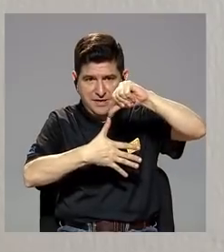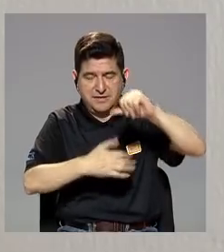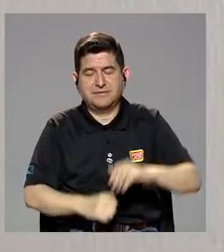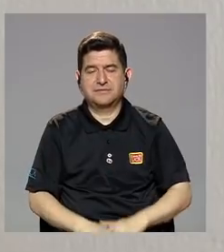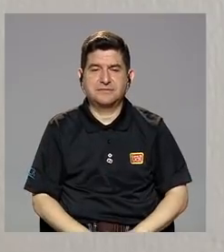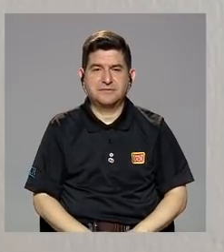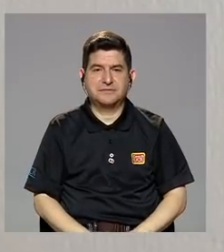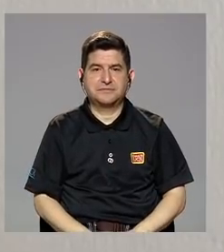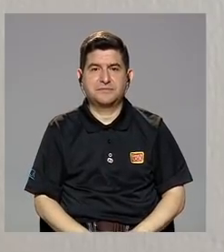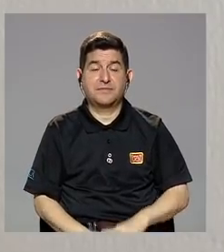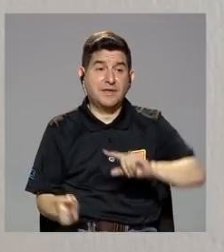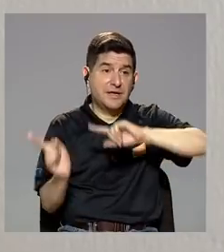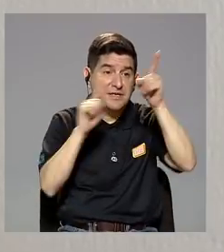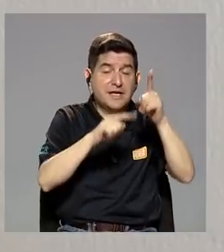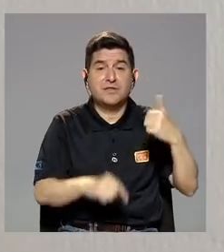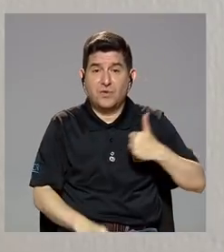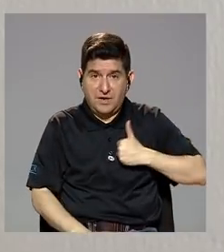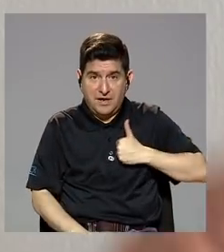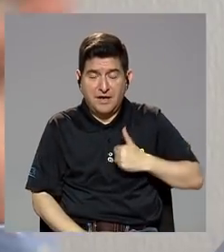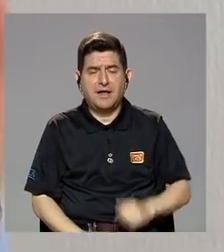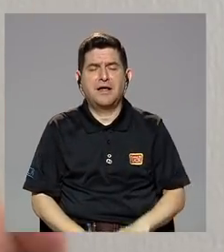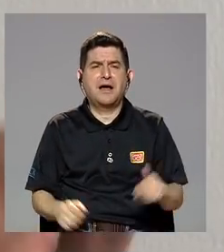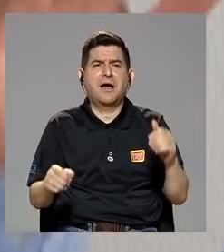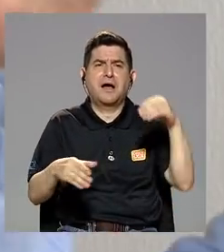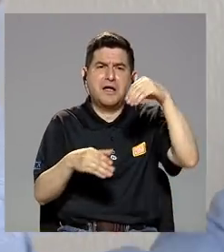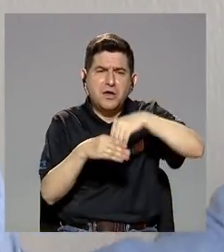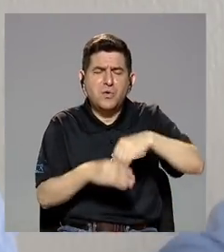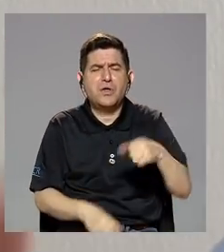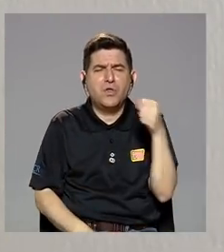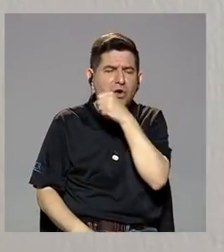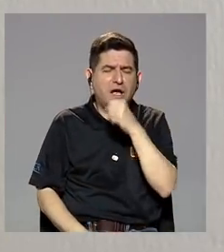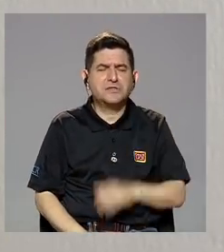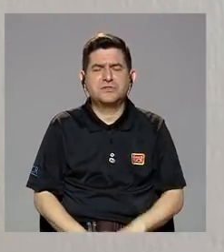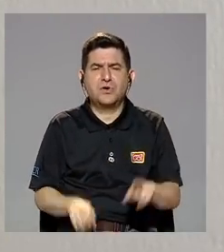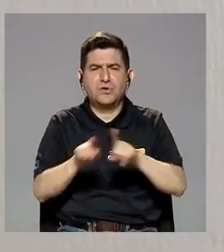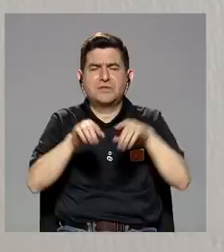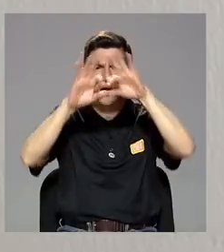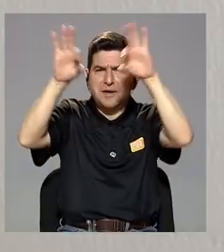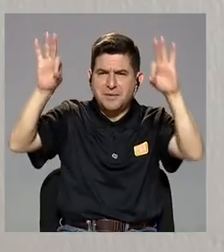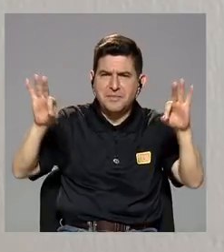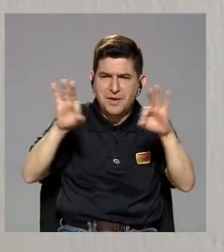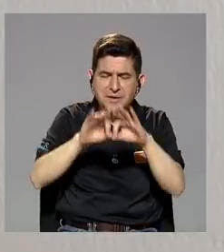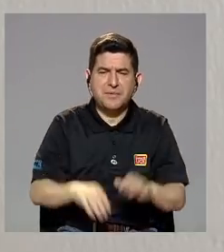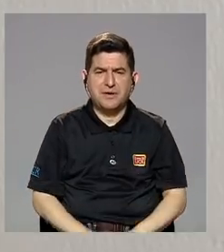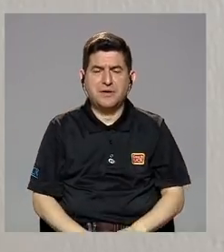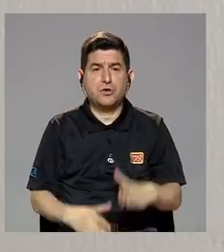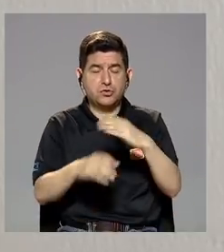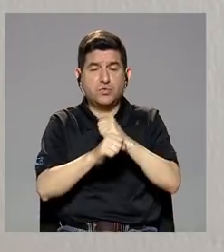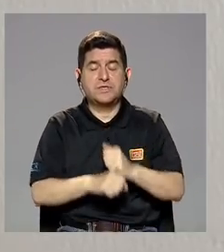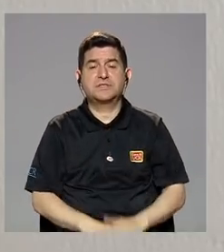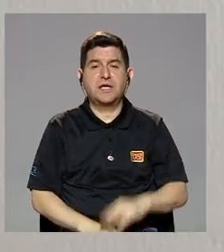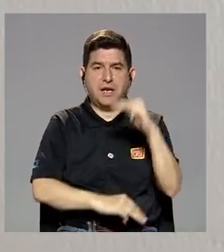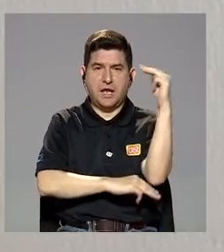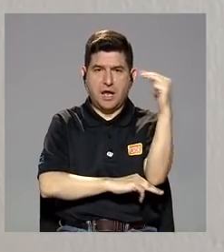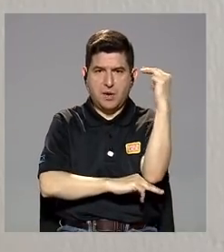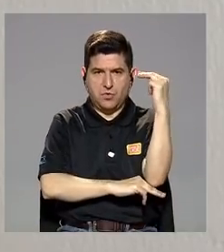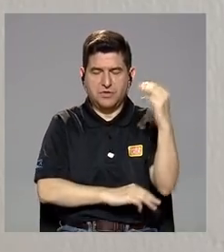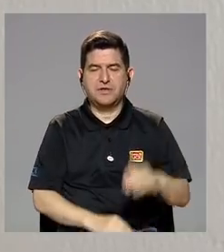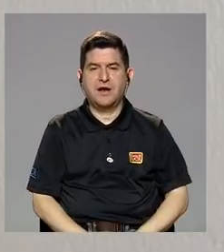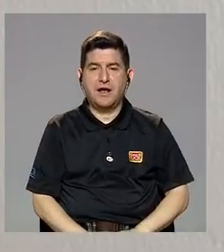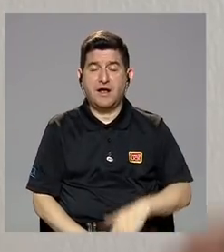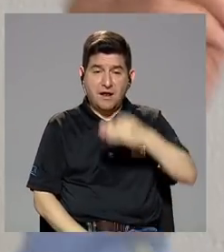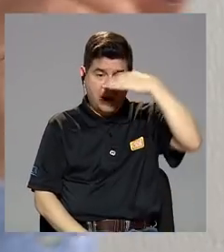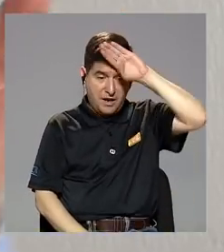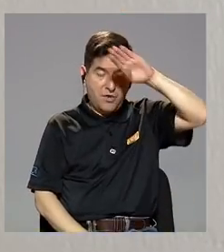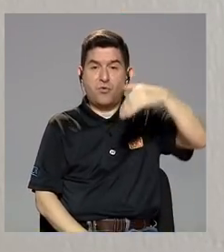entonces este con canciones con diapositiva me acuerdo que lo tuvimos que armar en montreal porque claro un cubano teníamos